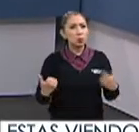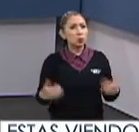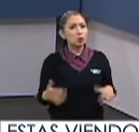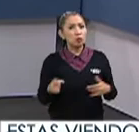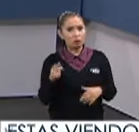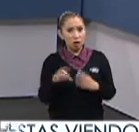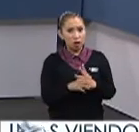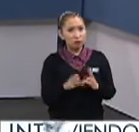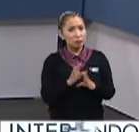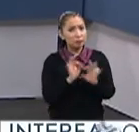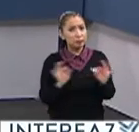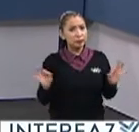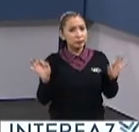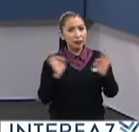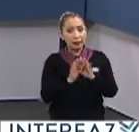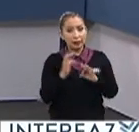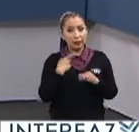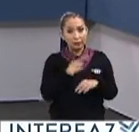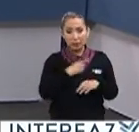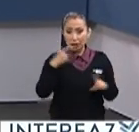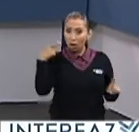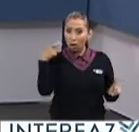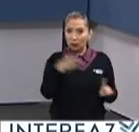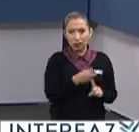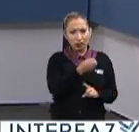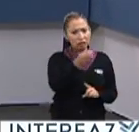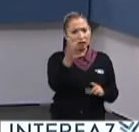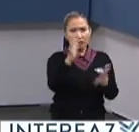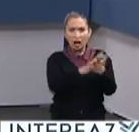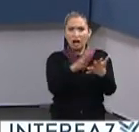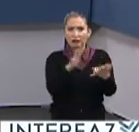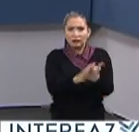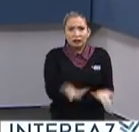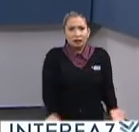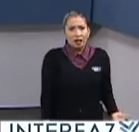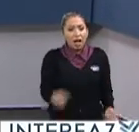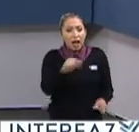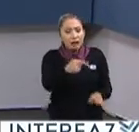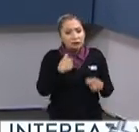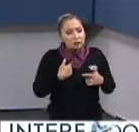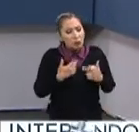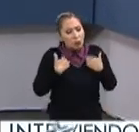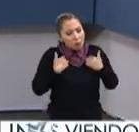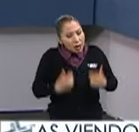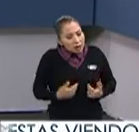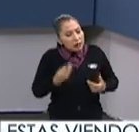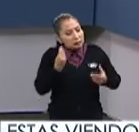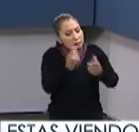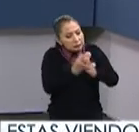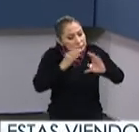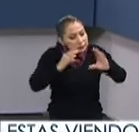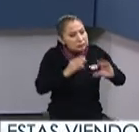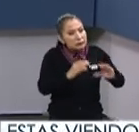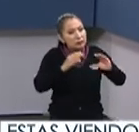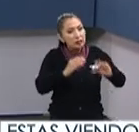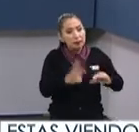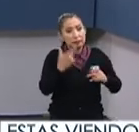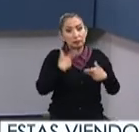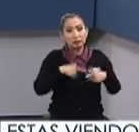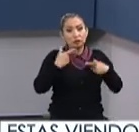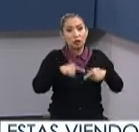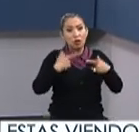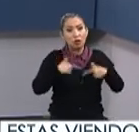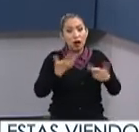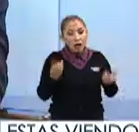Precisamente algo muy importante que debería ser el objetivo de cualquier sistema penitenciario, que es humanizar al